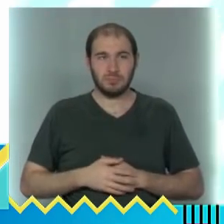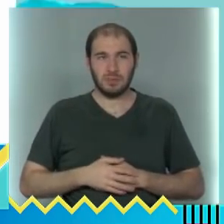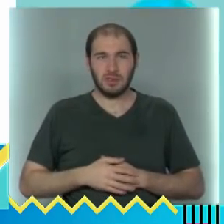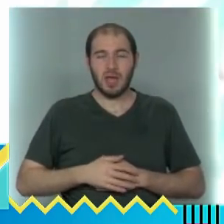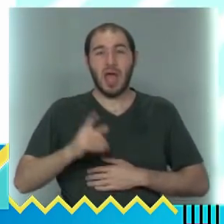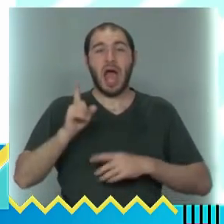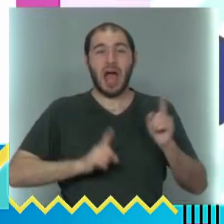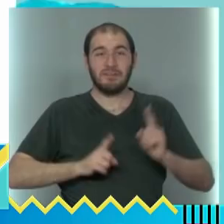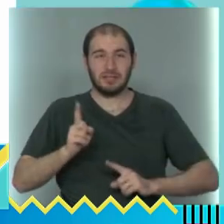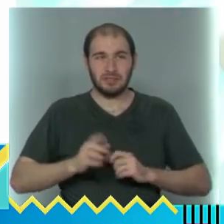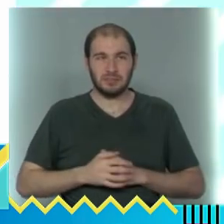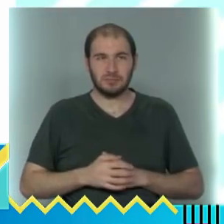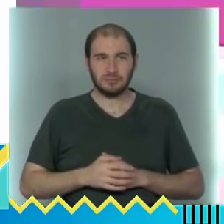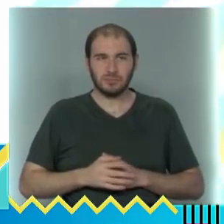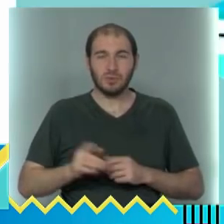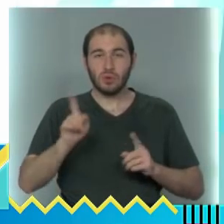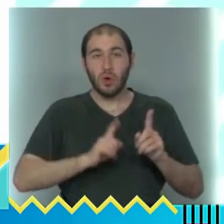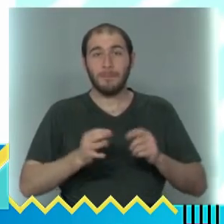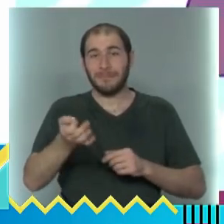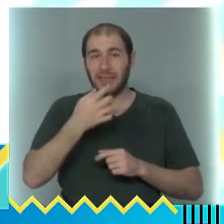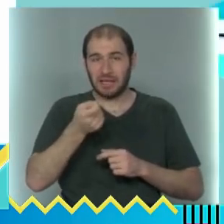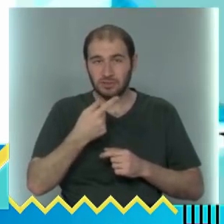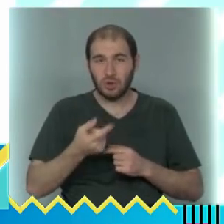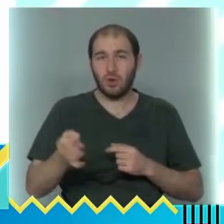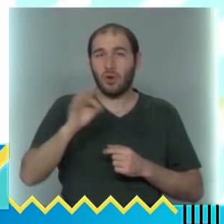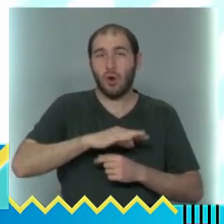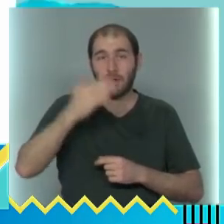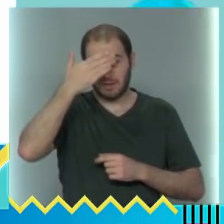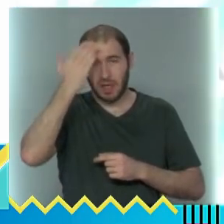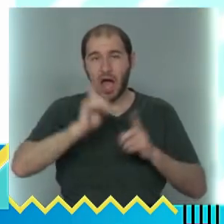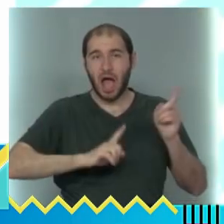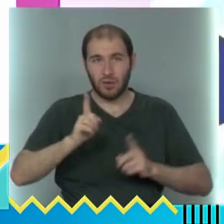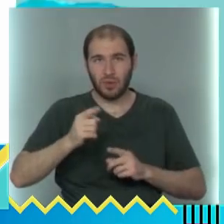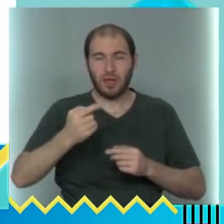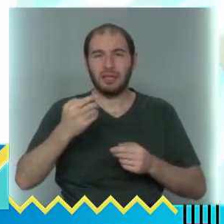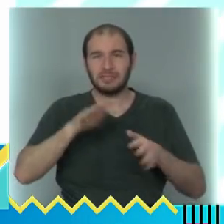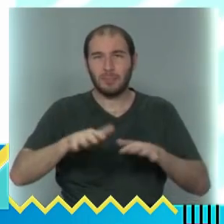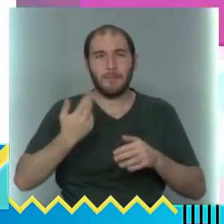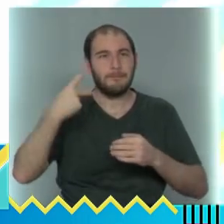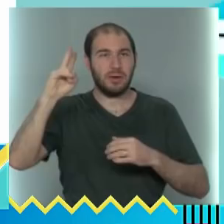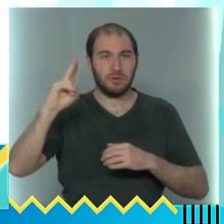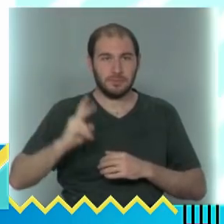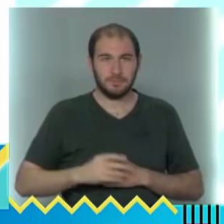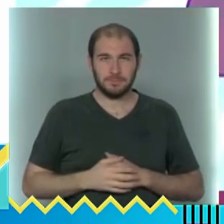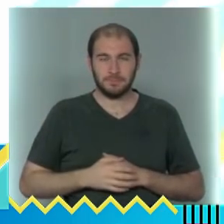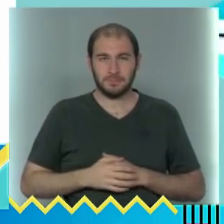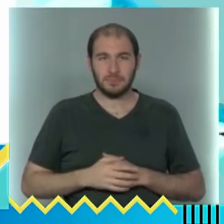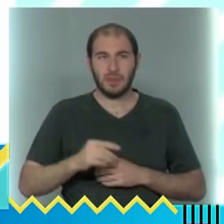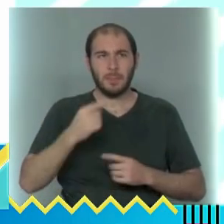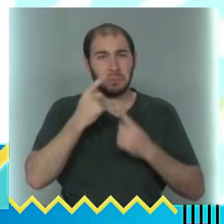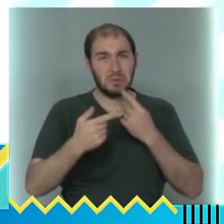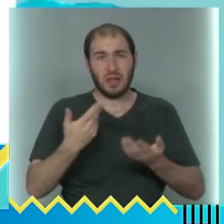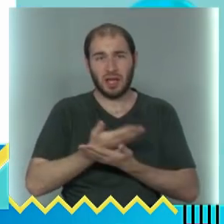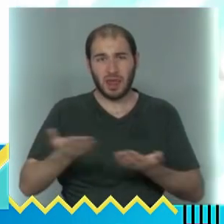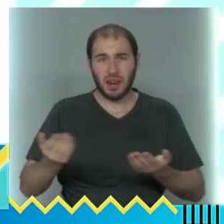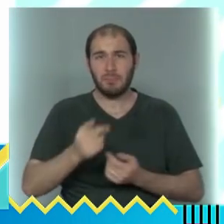ciertas situaciones o ciertas medicaciones o ciertas enfermedades que pueden exacerbar ese temblor. Que es una consulta muy